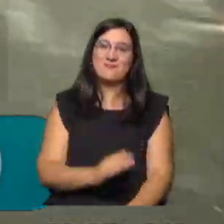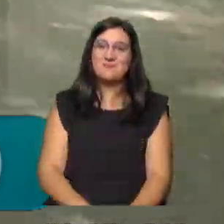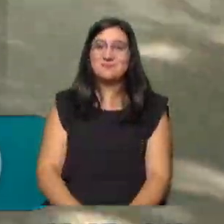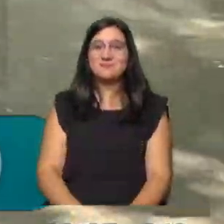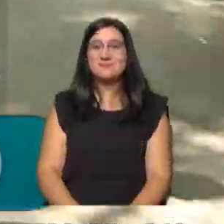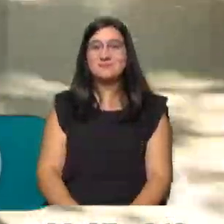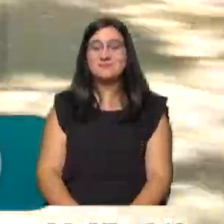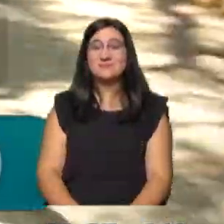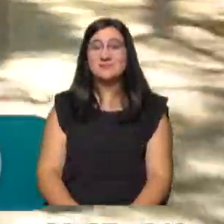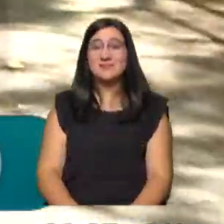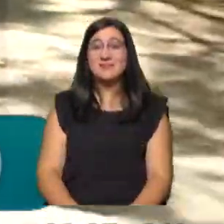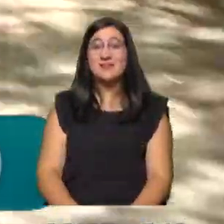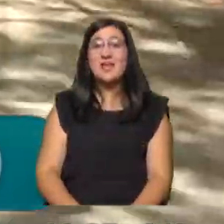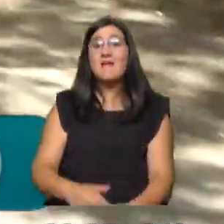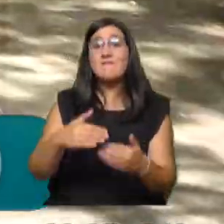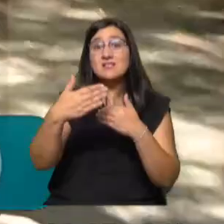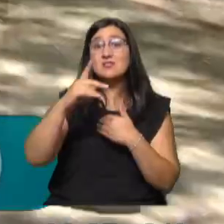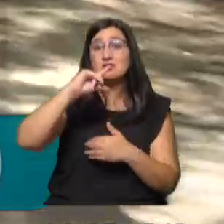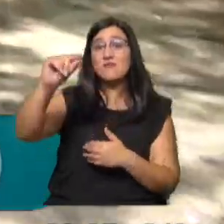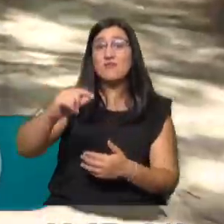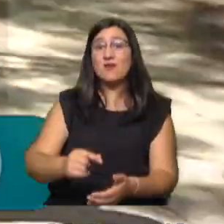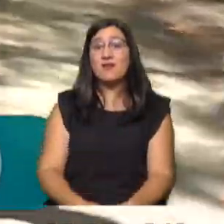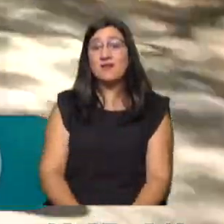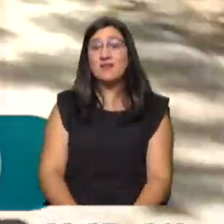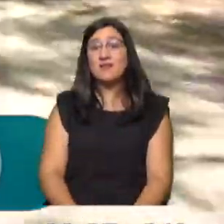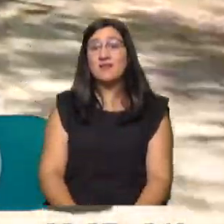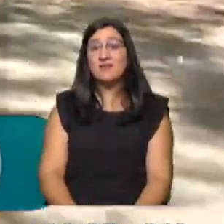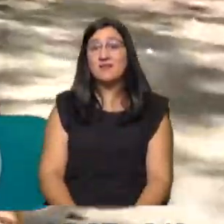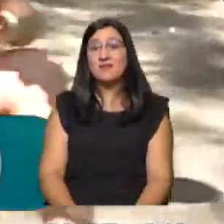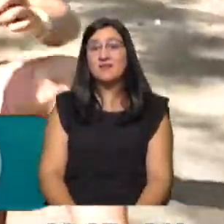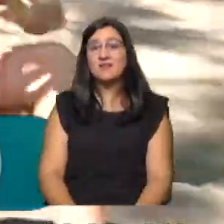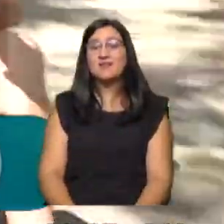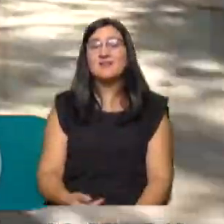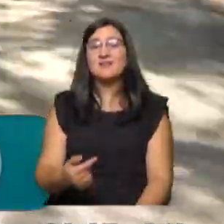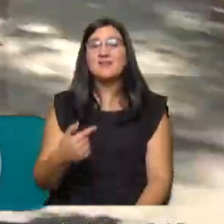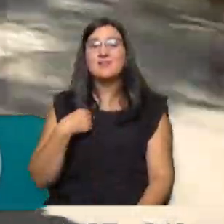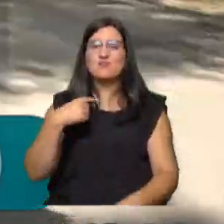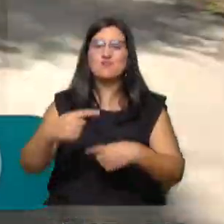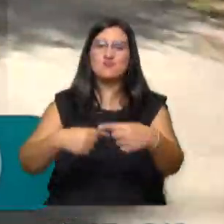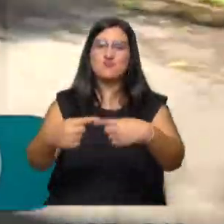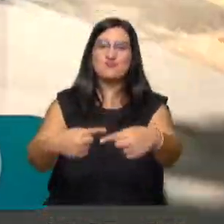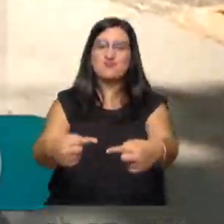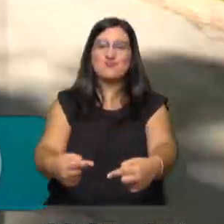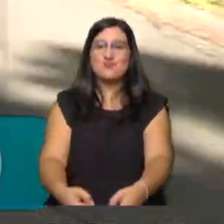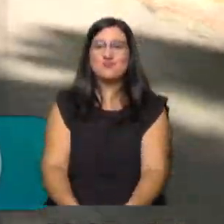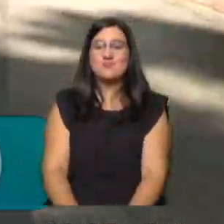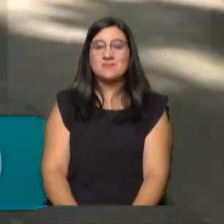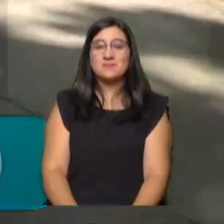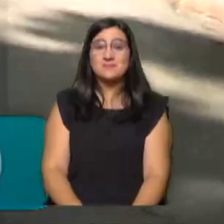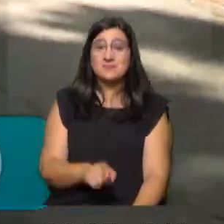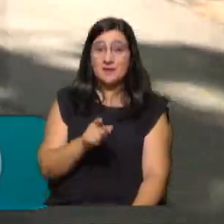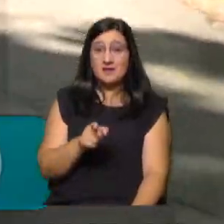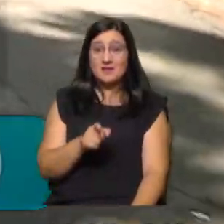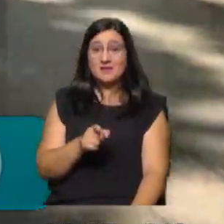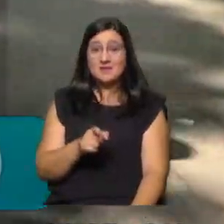se fue. Mirá vos, se me fue el vecino que teníamos ahí. Y yo, Pito... Móvil, sobre ruedas, señores y señores, en Ciudad Viva. Acá, mirá.